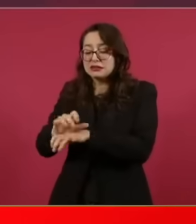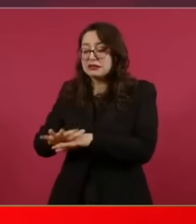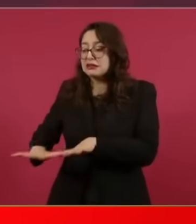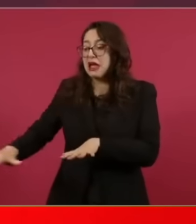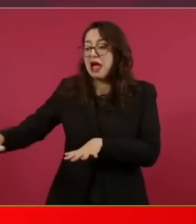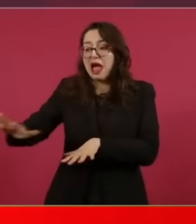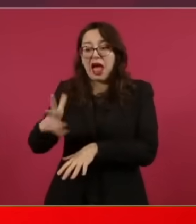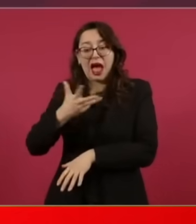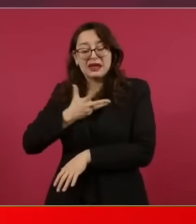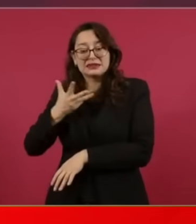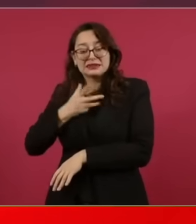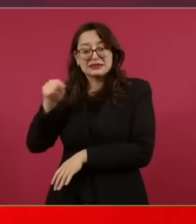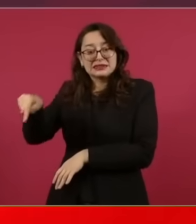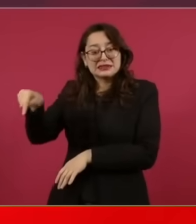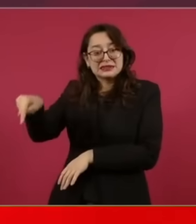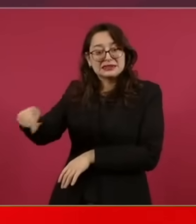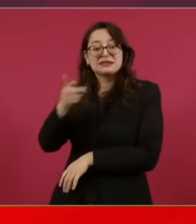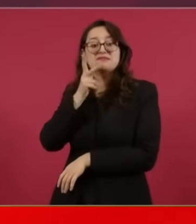someras, no profundas,